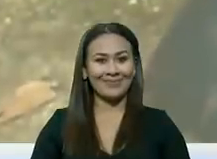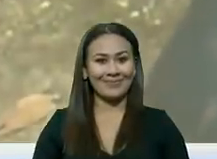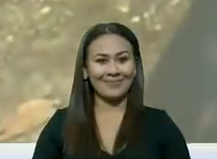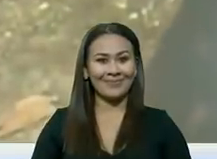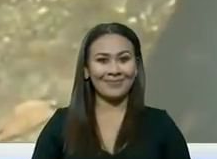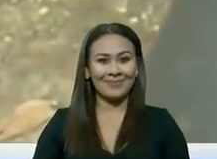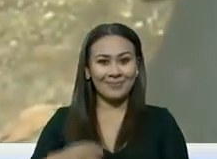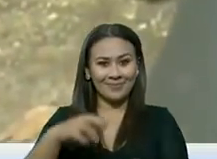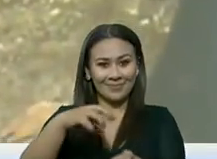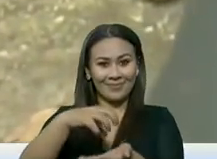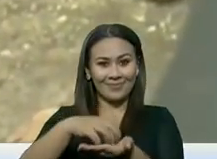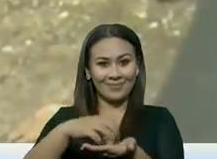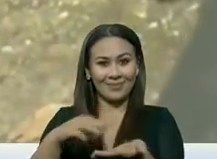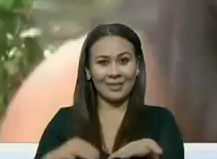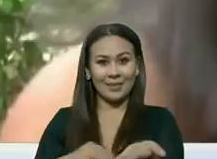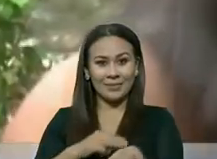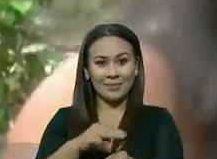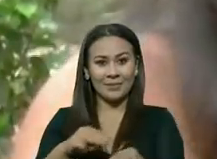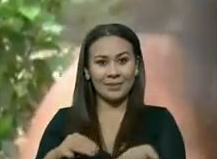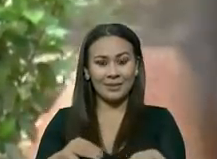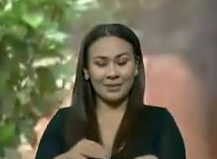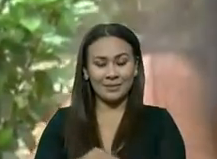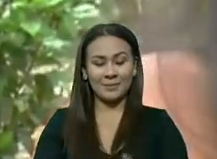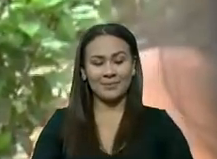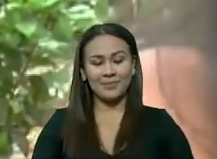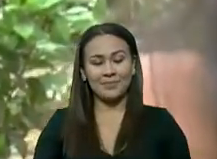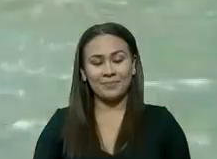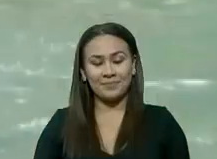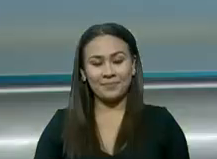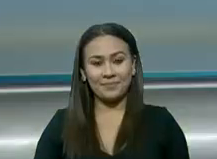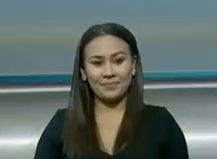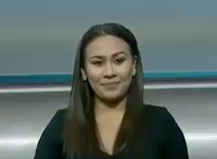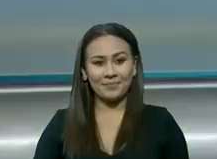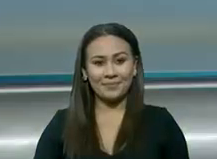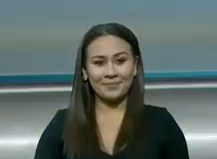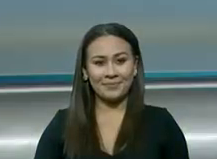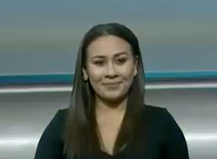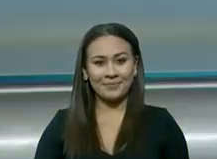la provincia de Manabí, informó Johnny Armendariz.